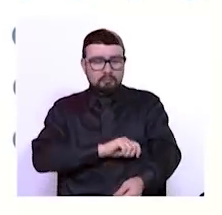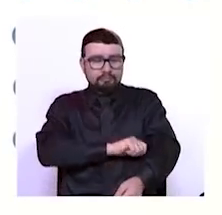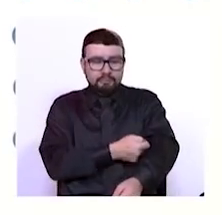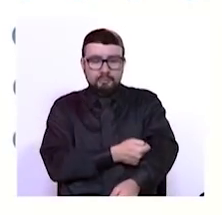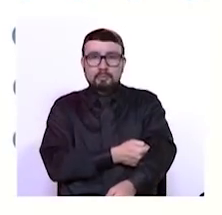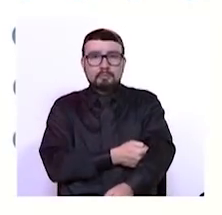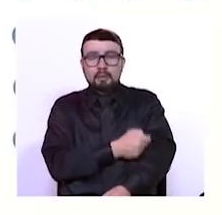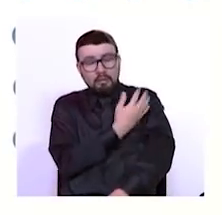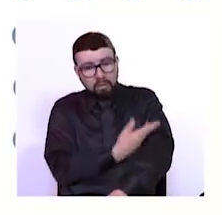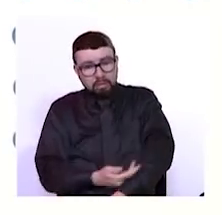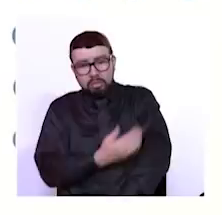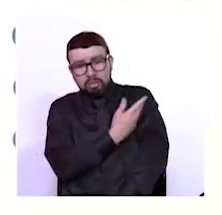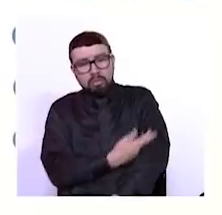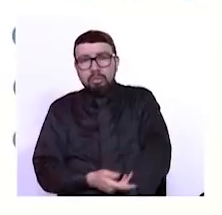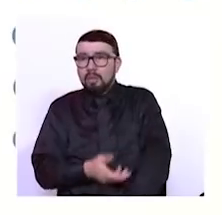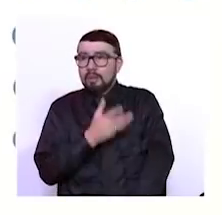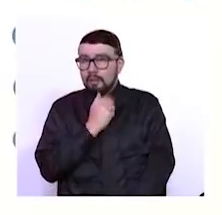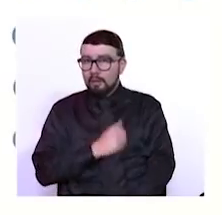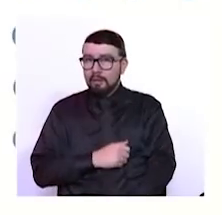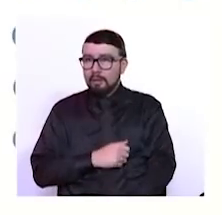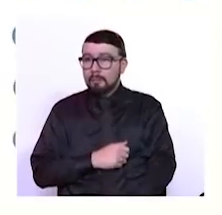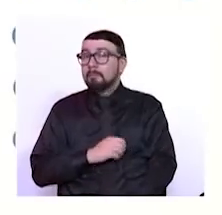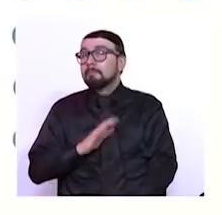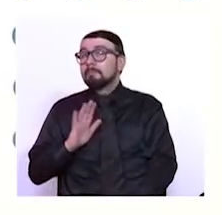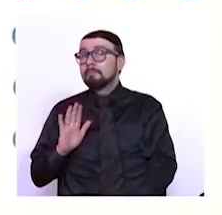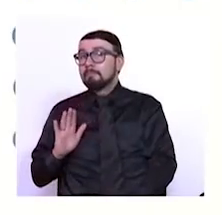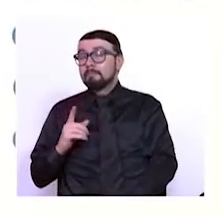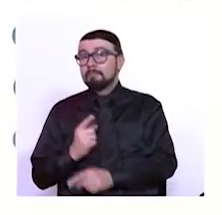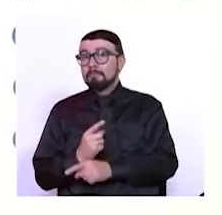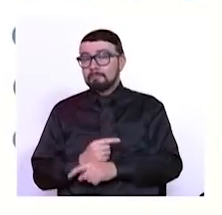está impidiendo. Y eso hace que,